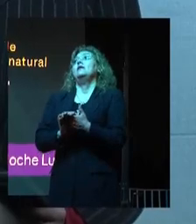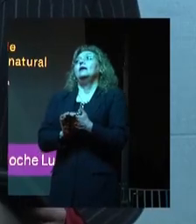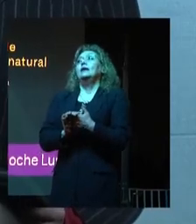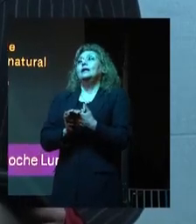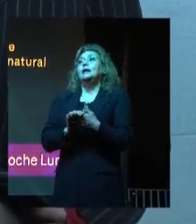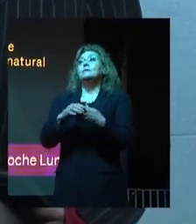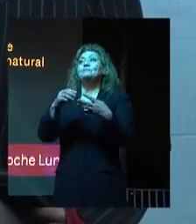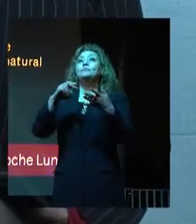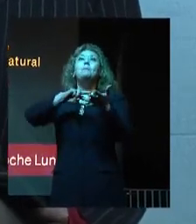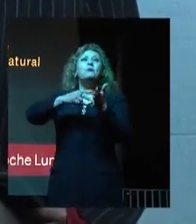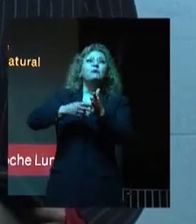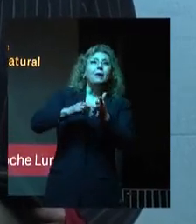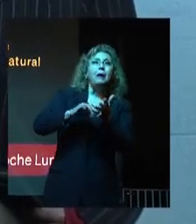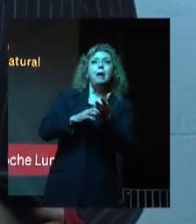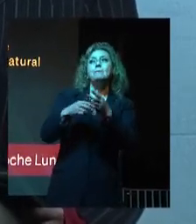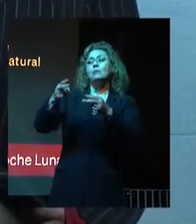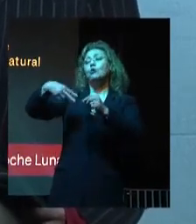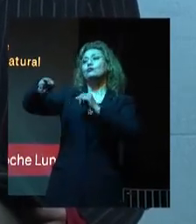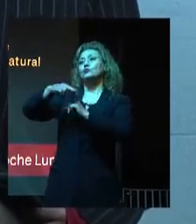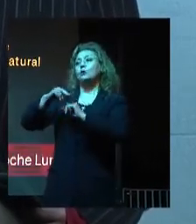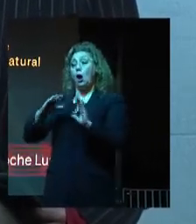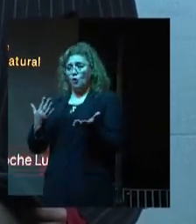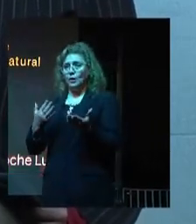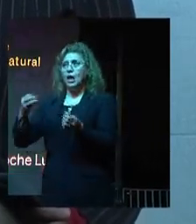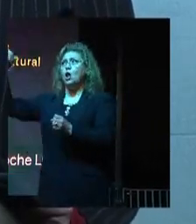porque ahora tenemos luz y tecnología,